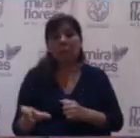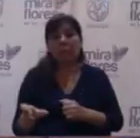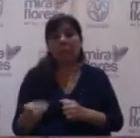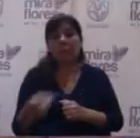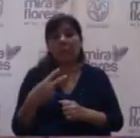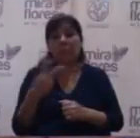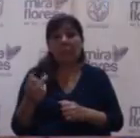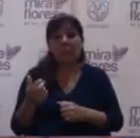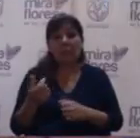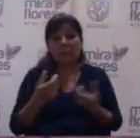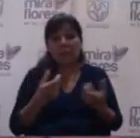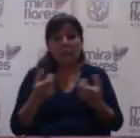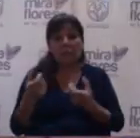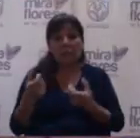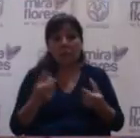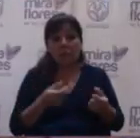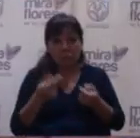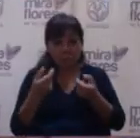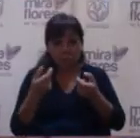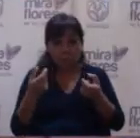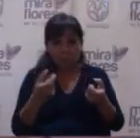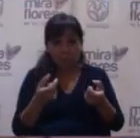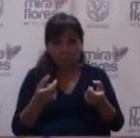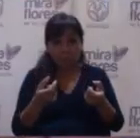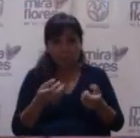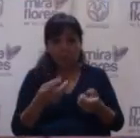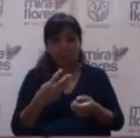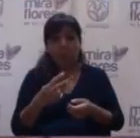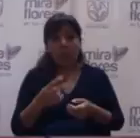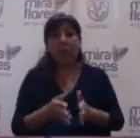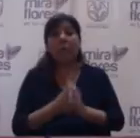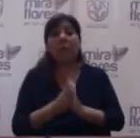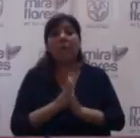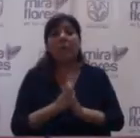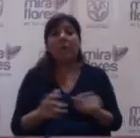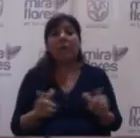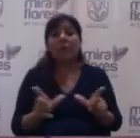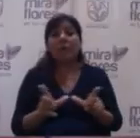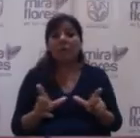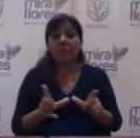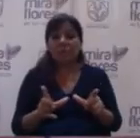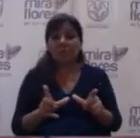control de los propios locales, de pedir los DNIs, cosa que tampoco se hizo.